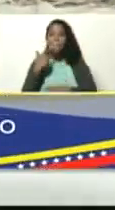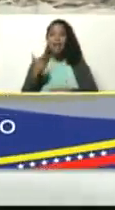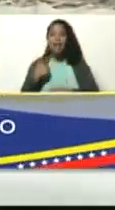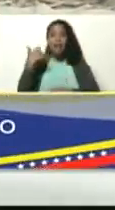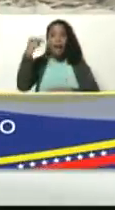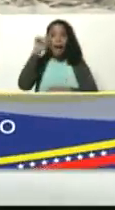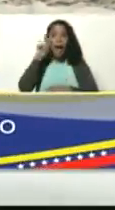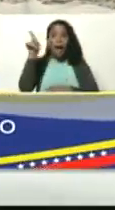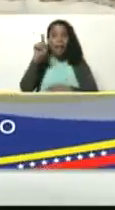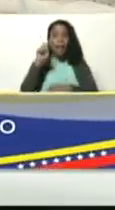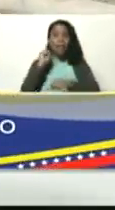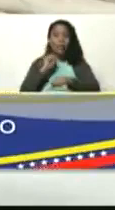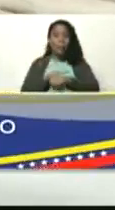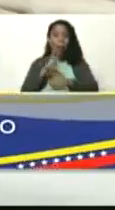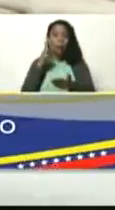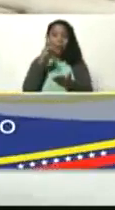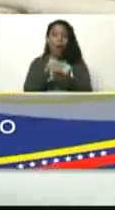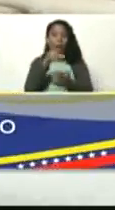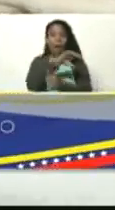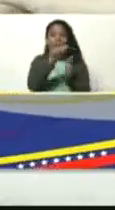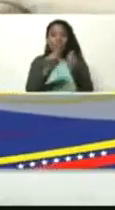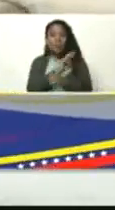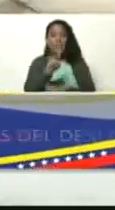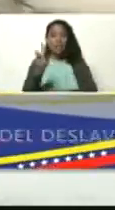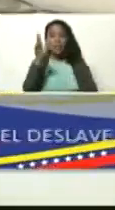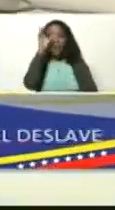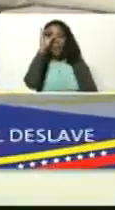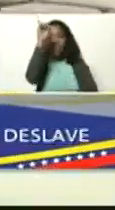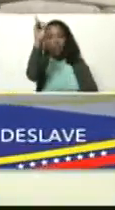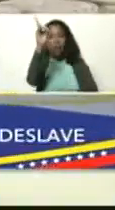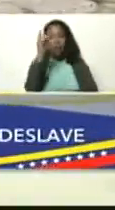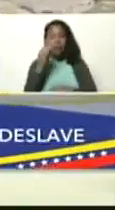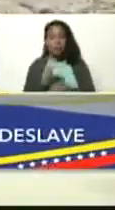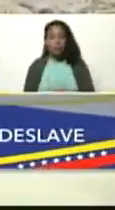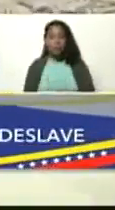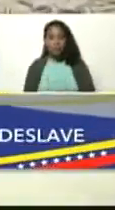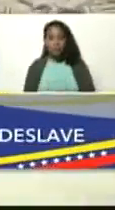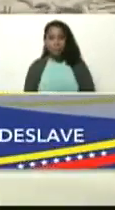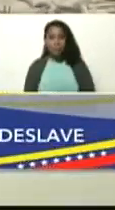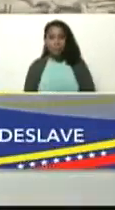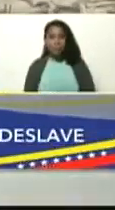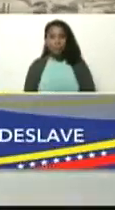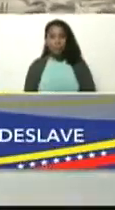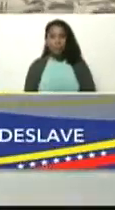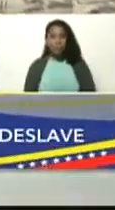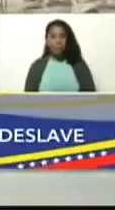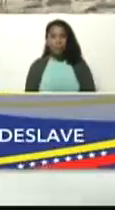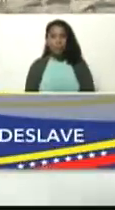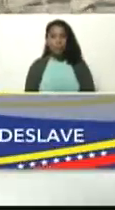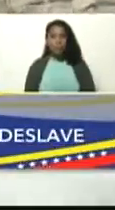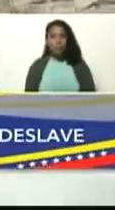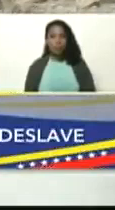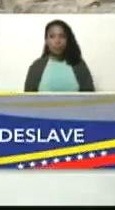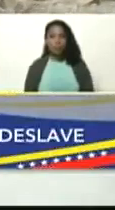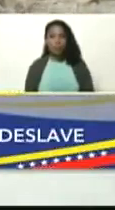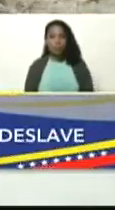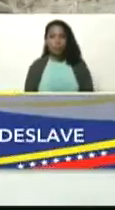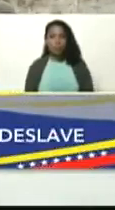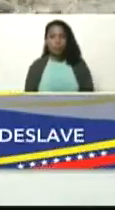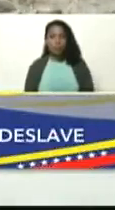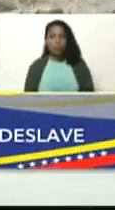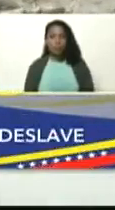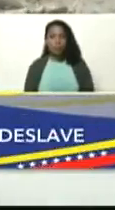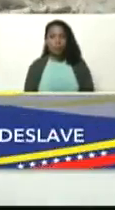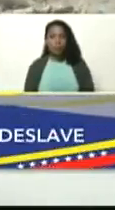está ya desde temprano la vicepresidenta ejecutiva de la República Bolivariana de Venezuela, doctora Delcy